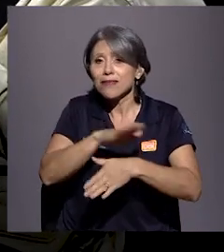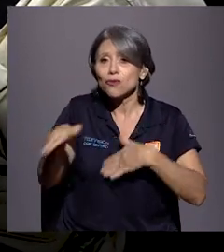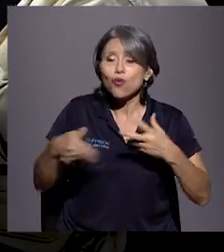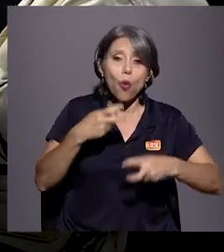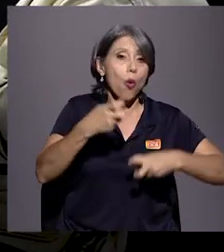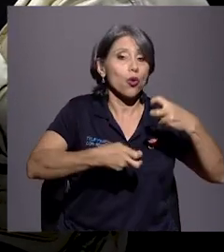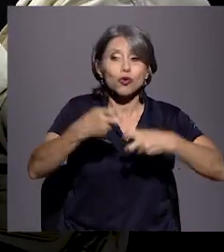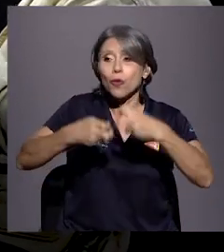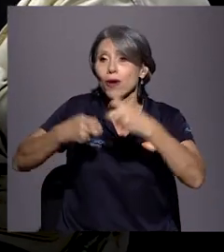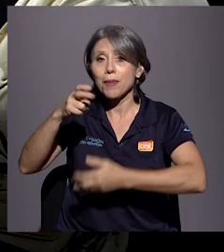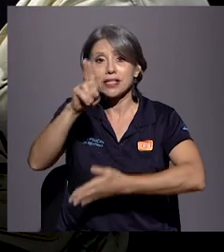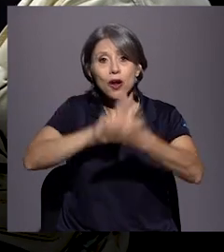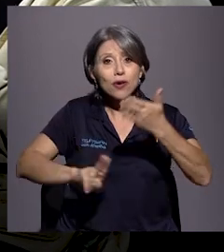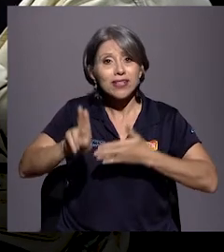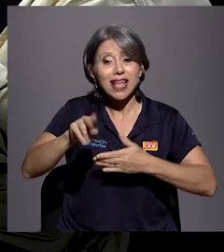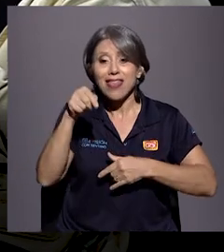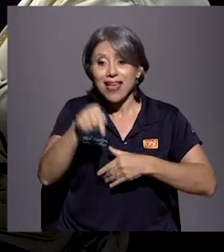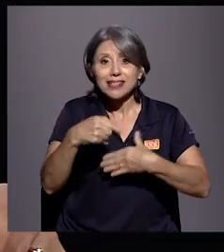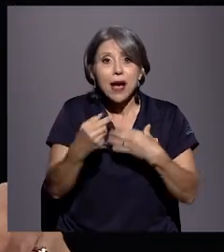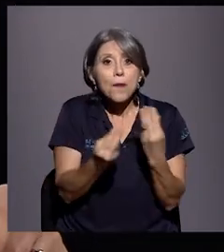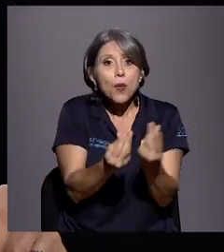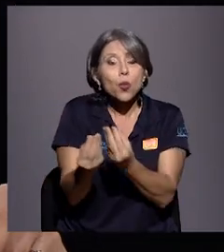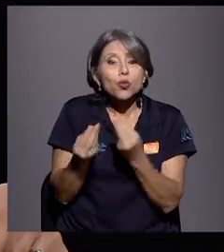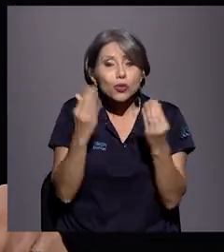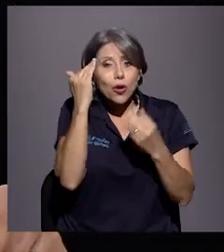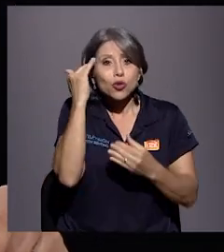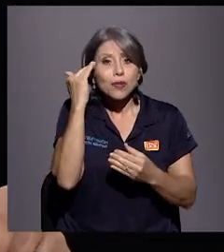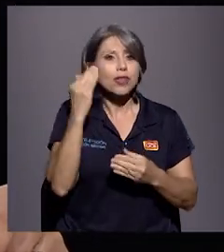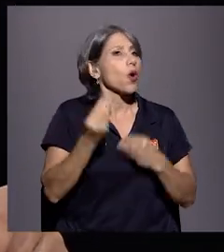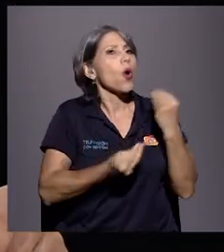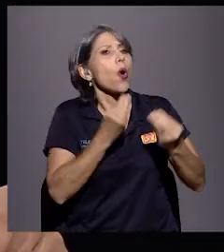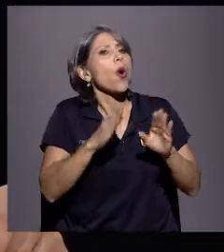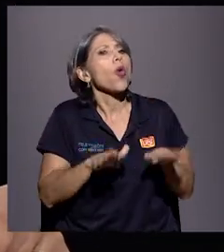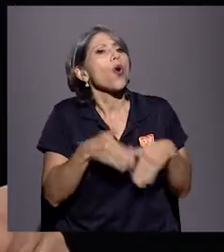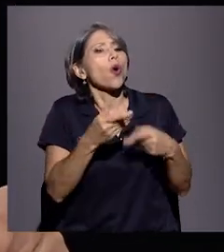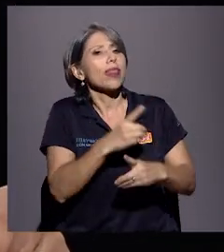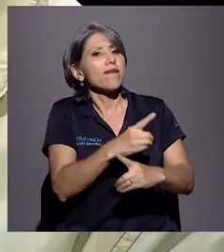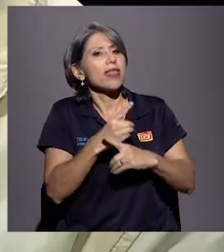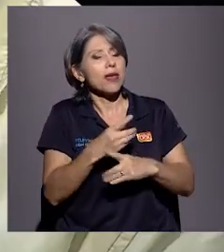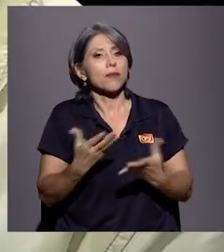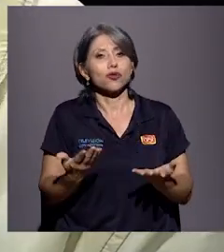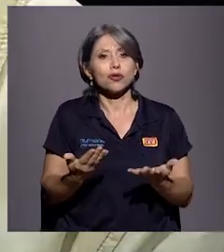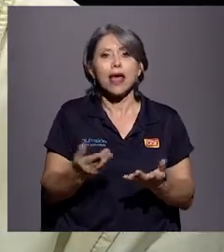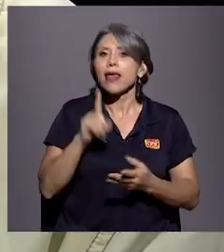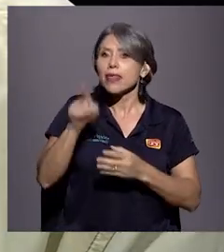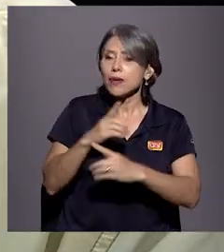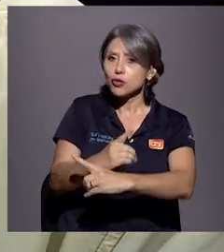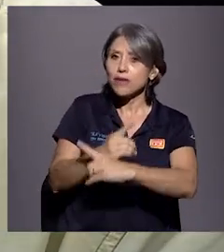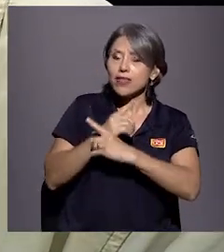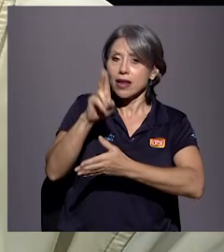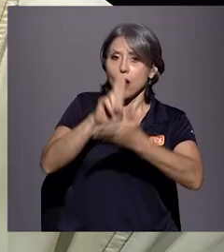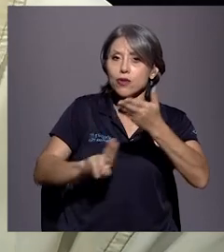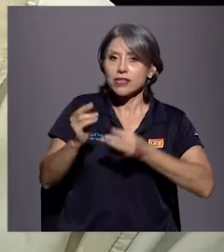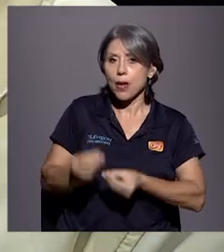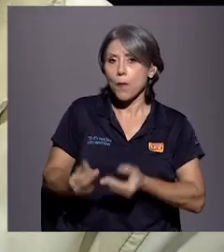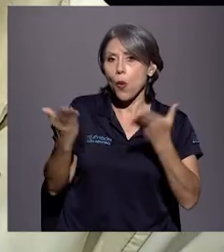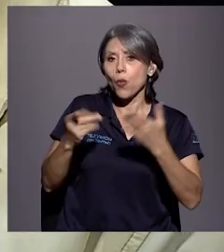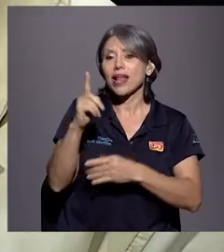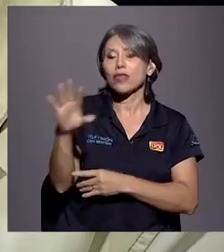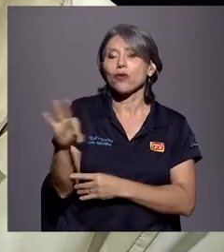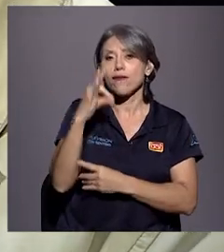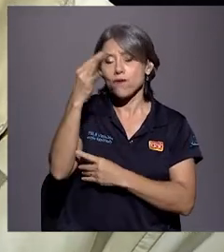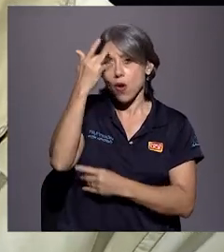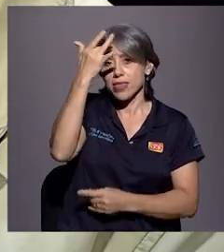problemas que tiene, produce conocimiento. ¿Cómo libre defendemos eso, Boaventura? ¿Cómo? ¿Cómo lo defendemos? Tenemos que defender la universidad pública de una